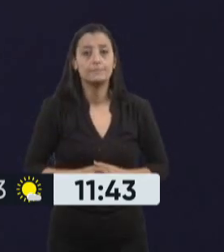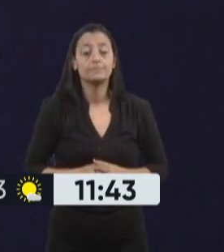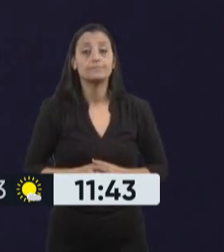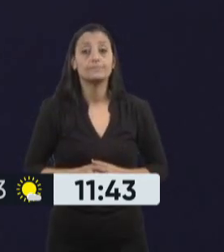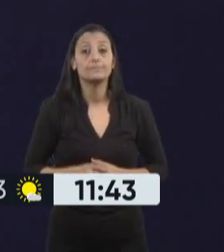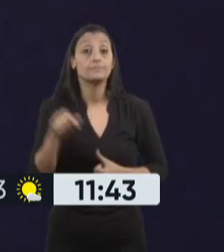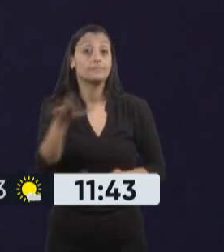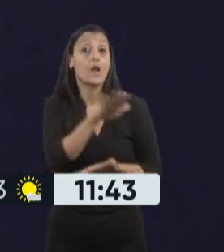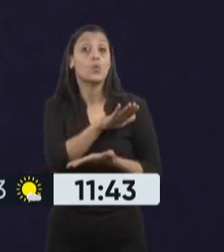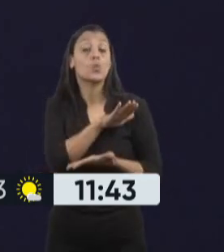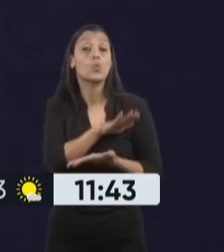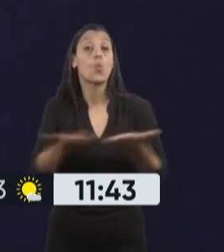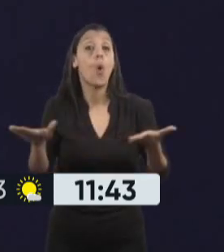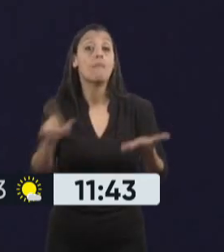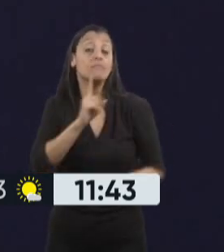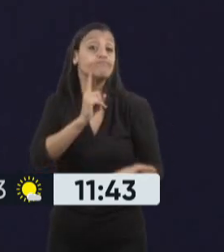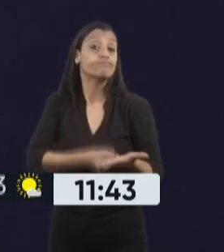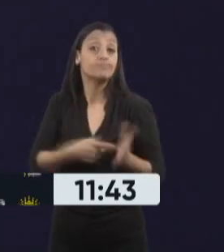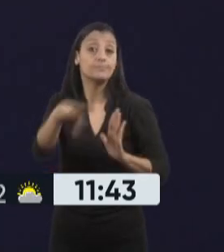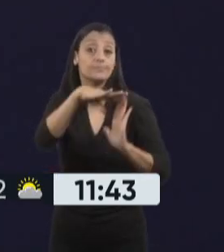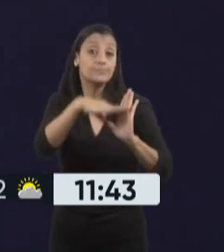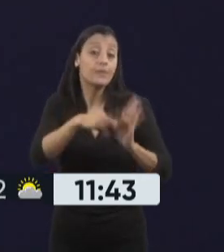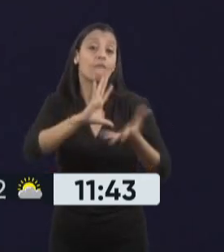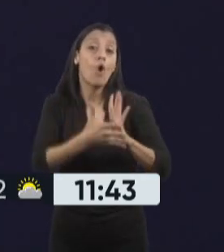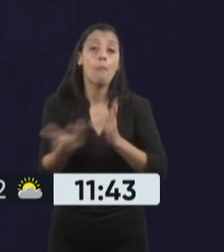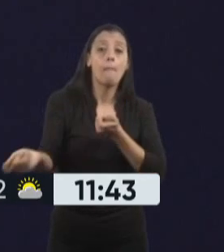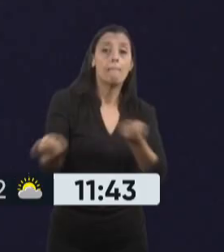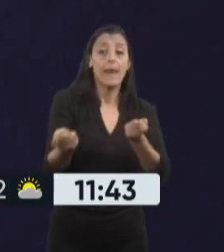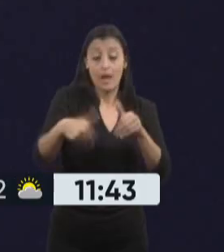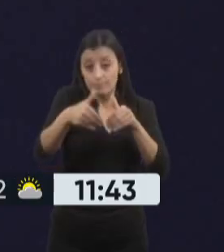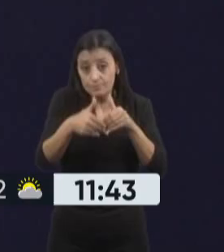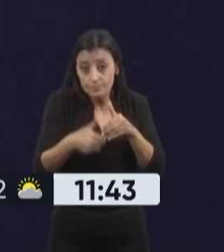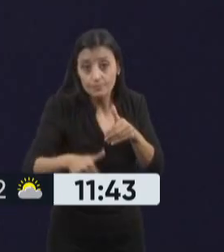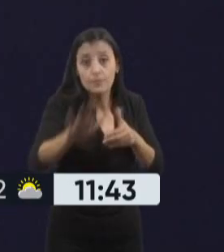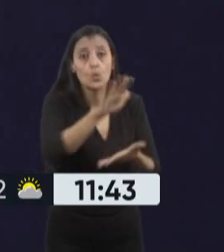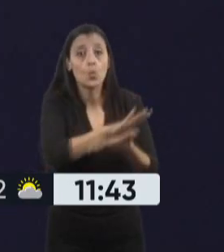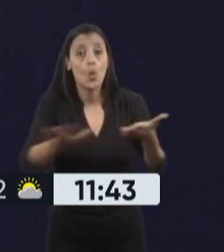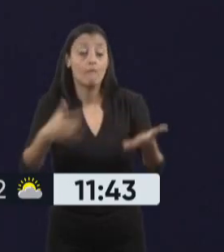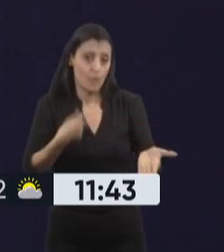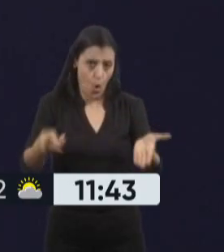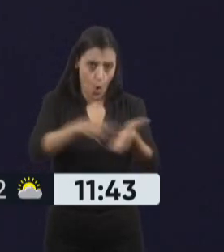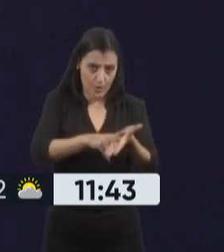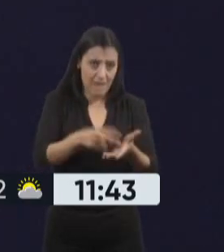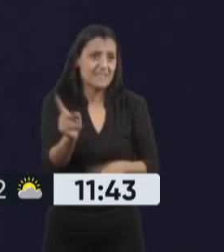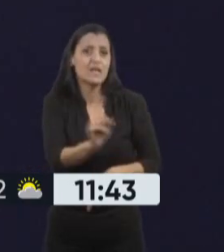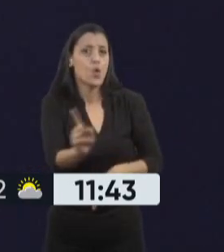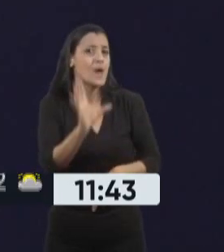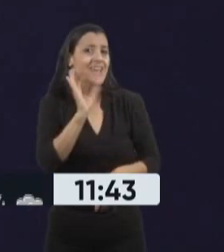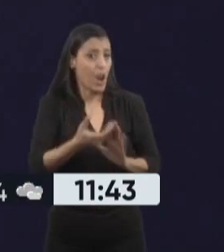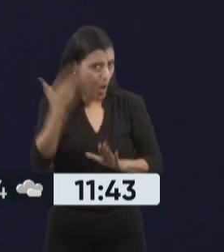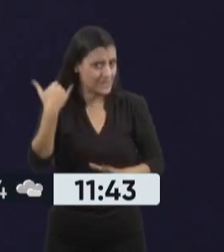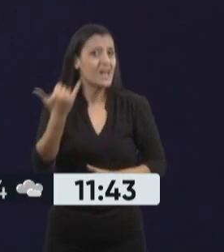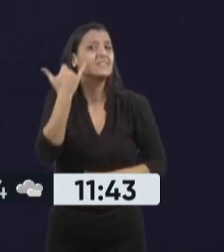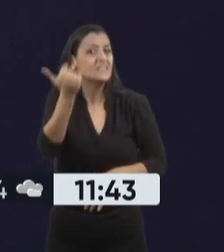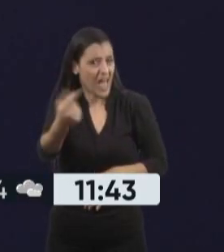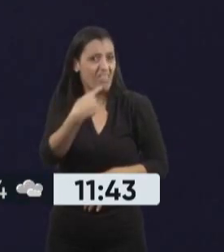La nueva, digamos, resolución o la nueva manera que repito, no estoy diciendo nada que no haya dicho ayer